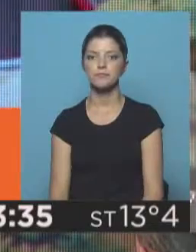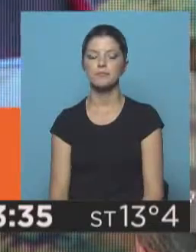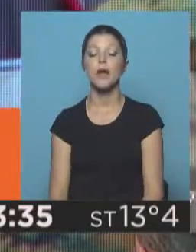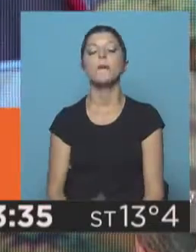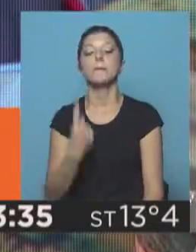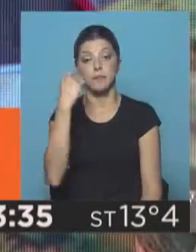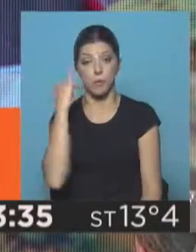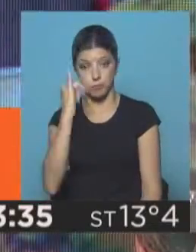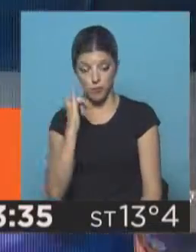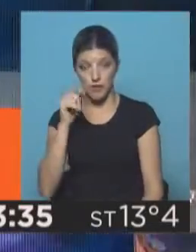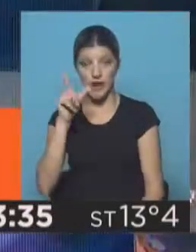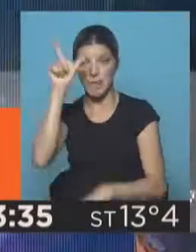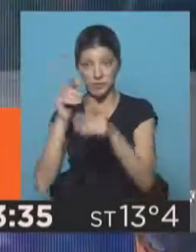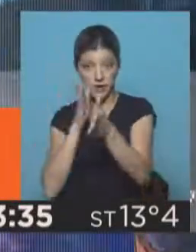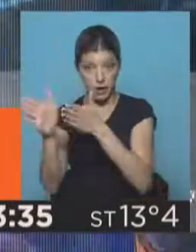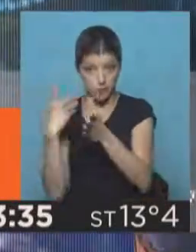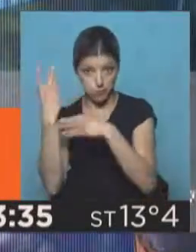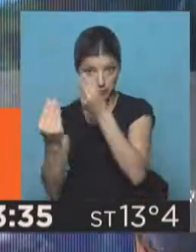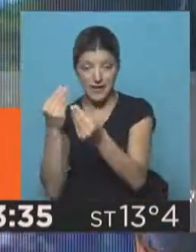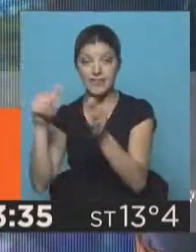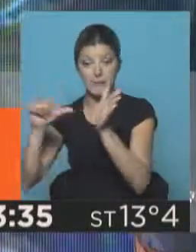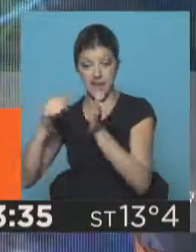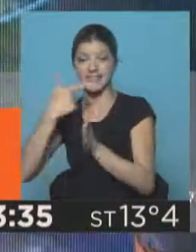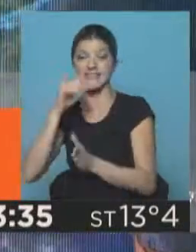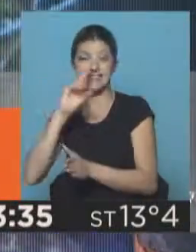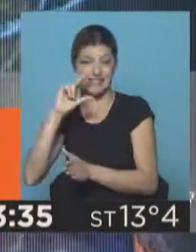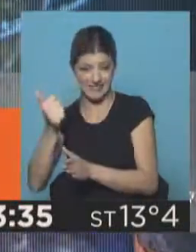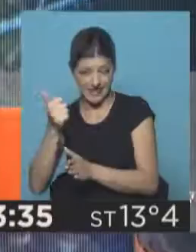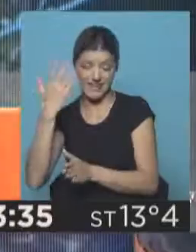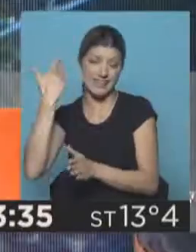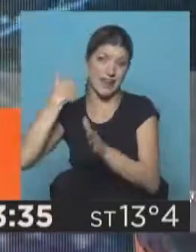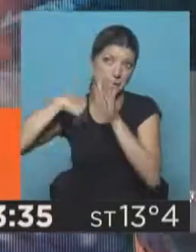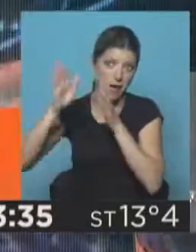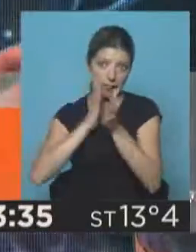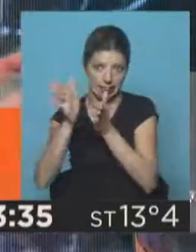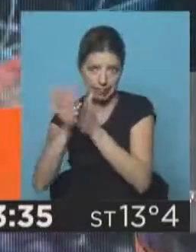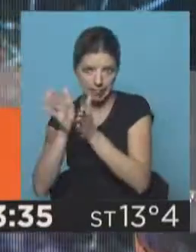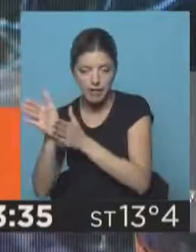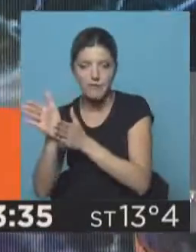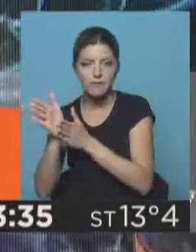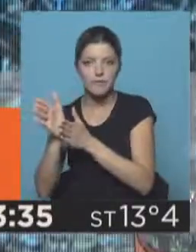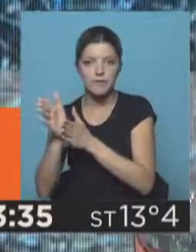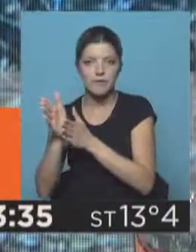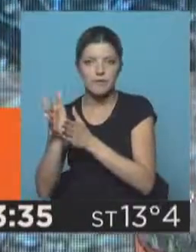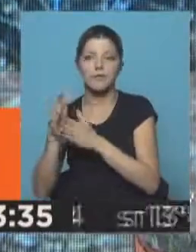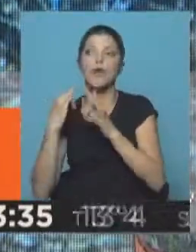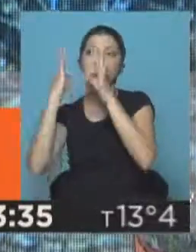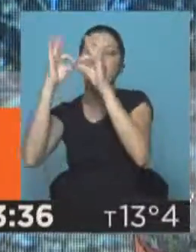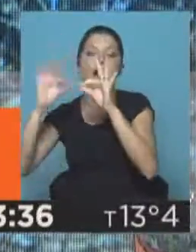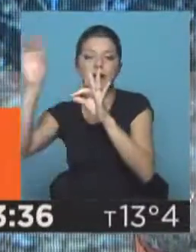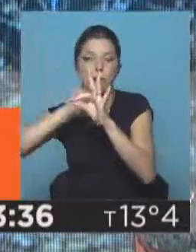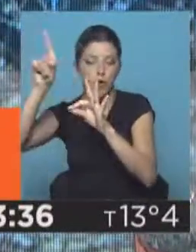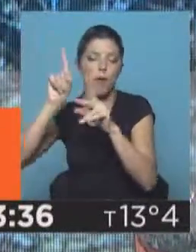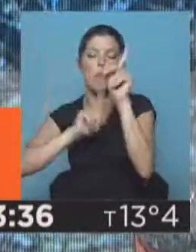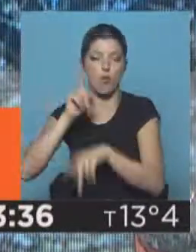los refugiados, sobre todo los provenientes de Siria, que es el país más expulsor de refugiados en este momento, no están en Europa, como uno podría pensar, digo,